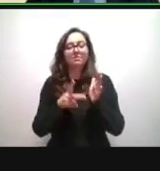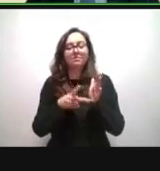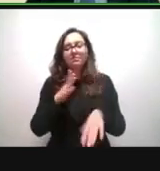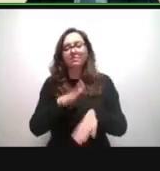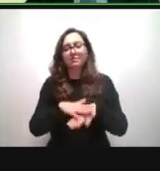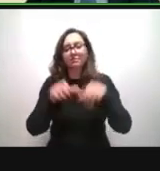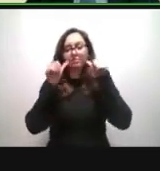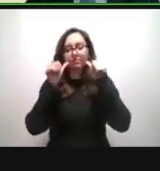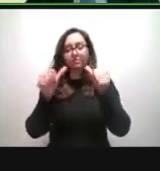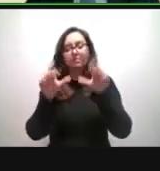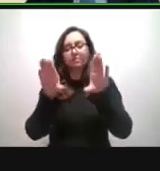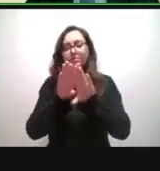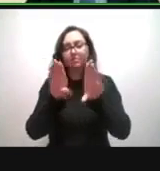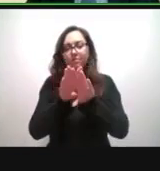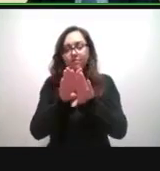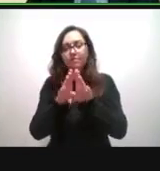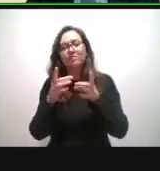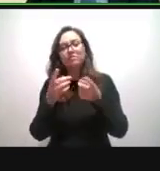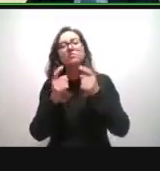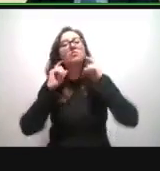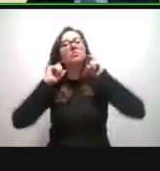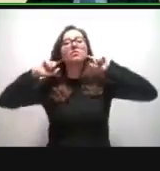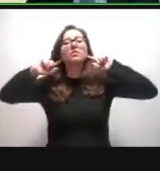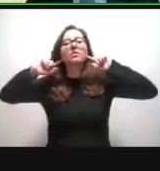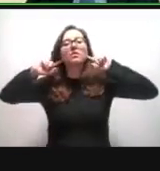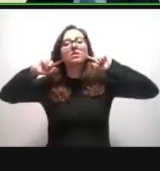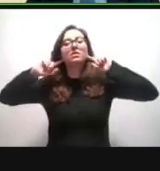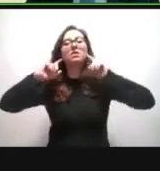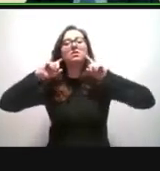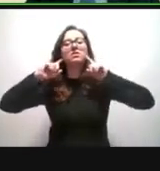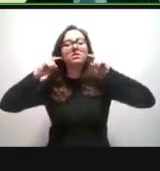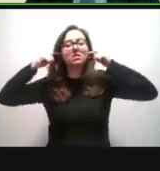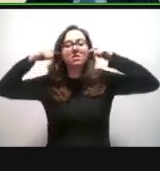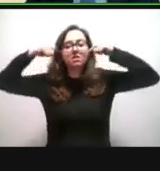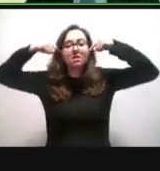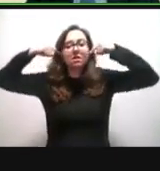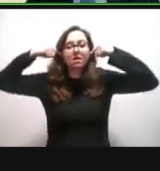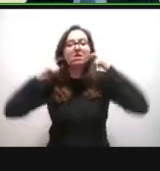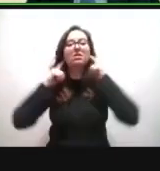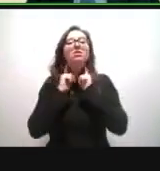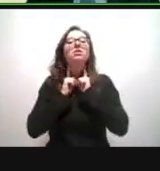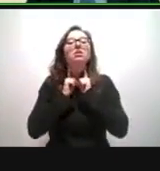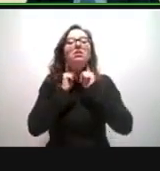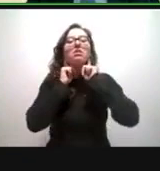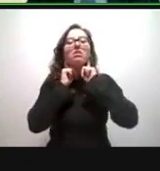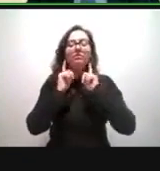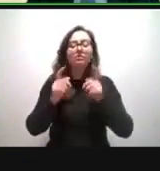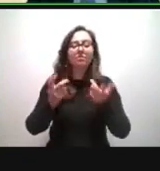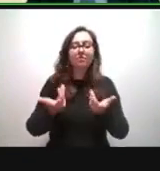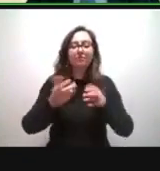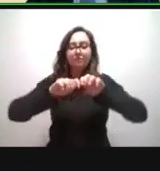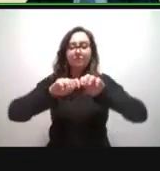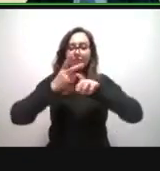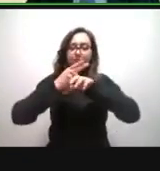por delante de la oreja o por debajo de la oreja, que nos permita localizar los fragmentos desplazados, ponerlos en su